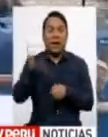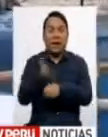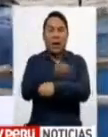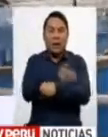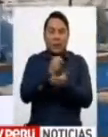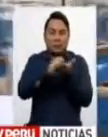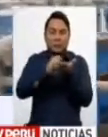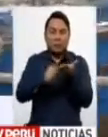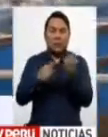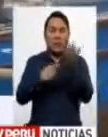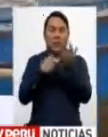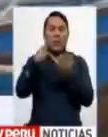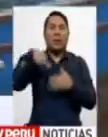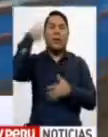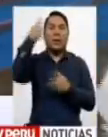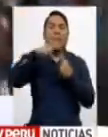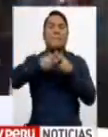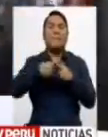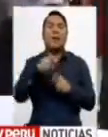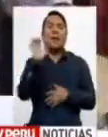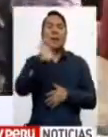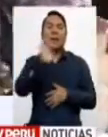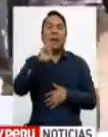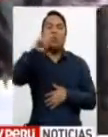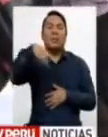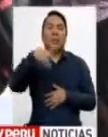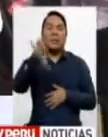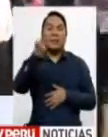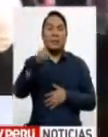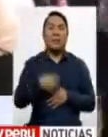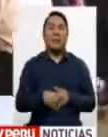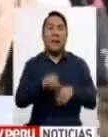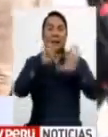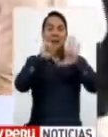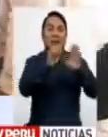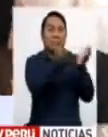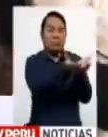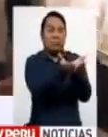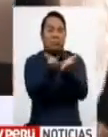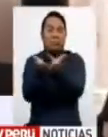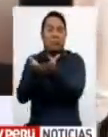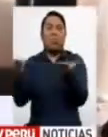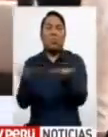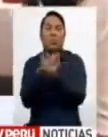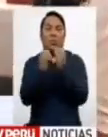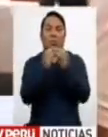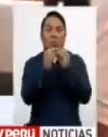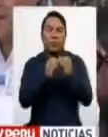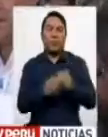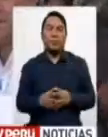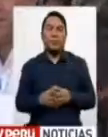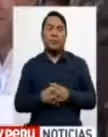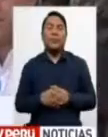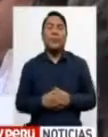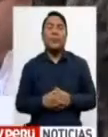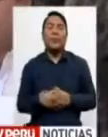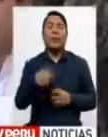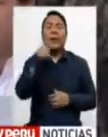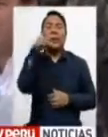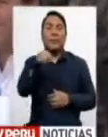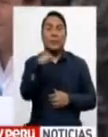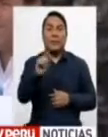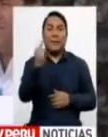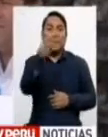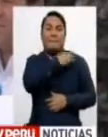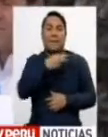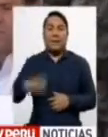a elaborarse en enero del 2017. 6 desembarcaderos serán modernizados y 2 nuevos. En otro momento, el primer